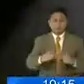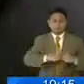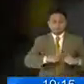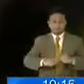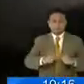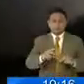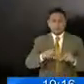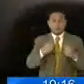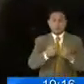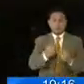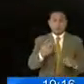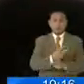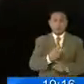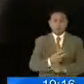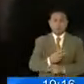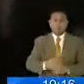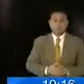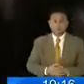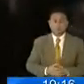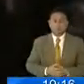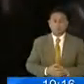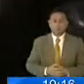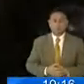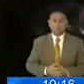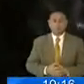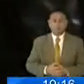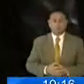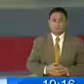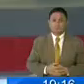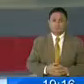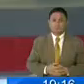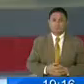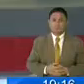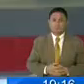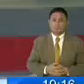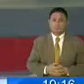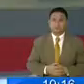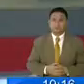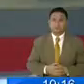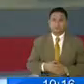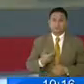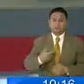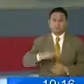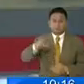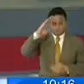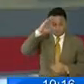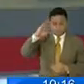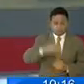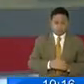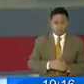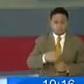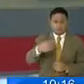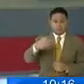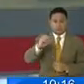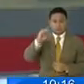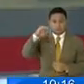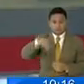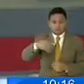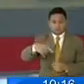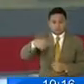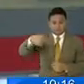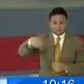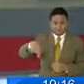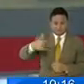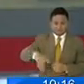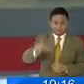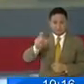la delincuencia organizada, informó Iván Casamén. Agentes motorizados del distrito de Quitumbe, en el sur de Quito, capturaron